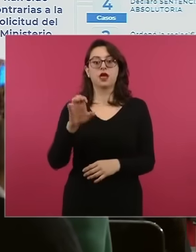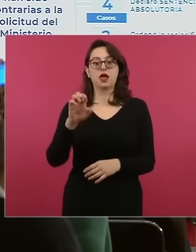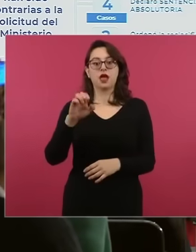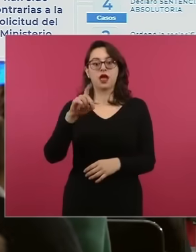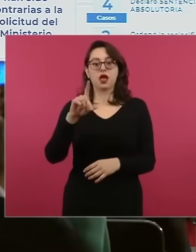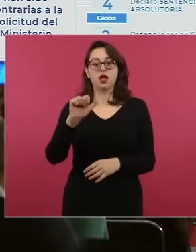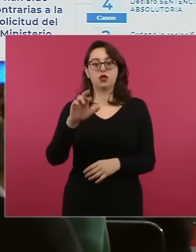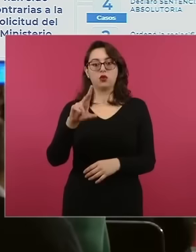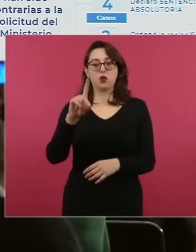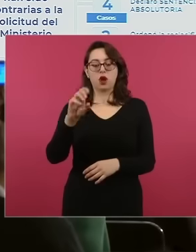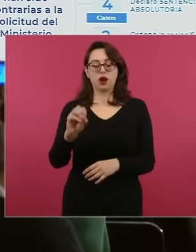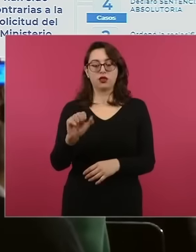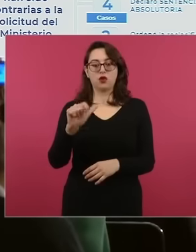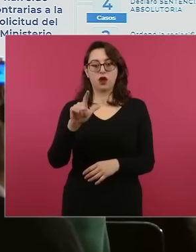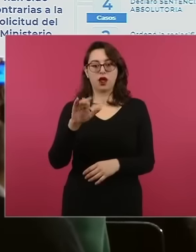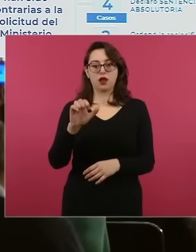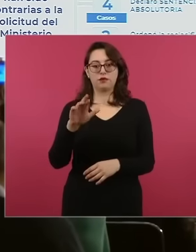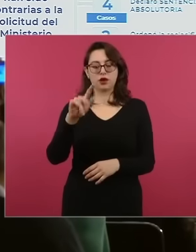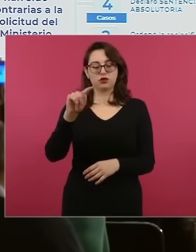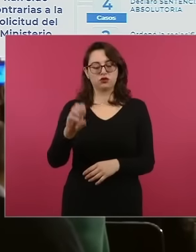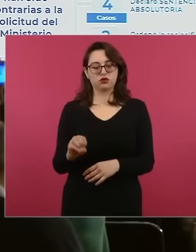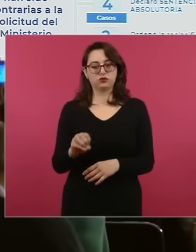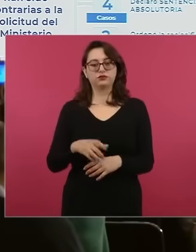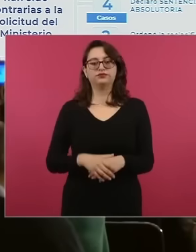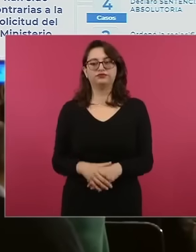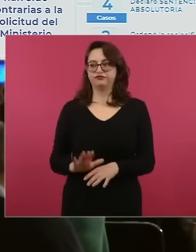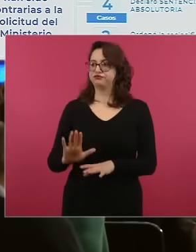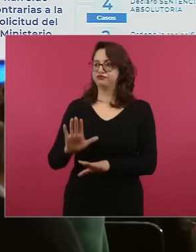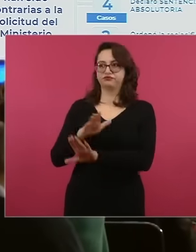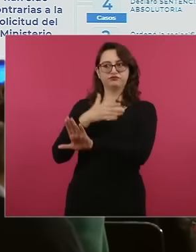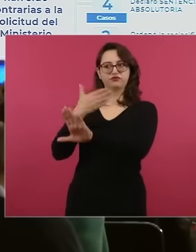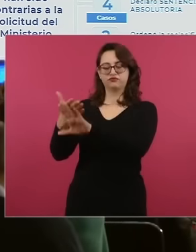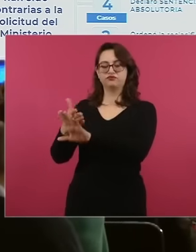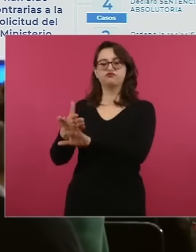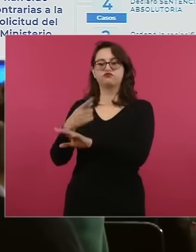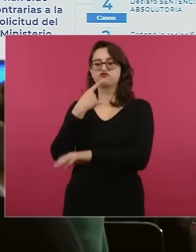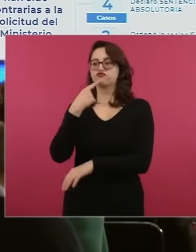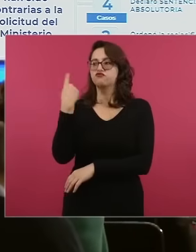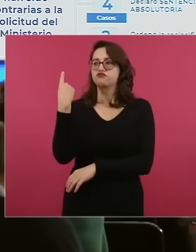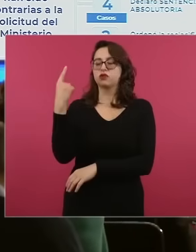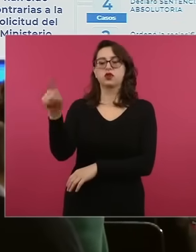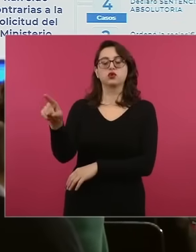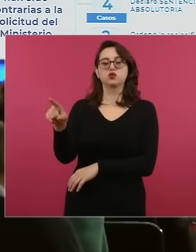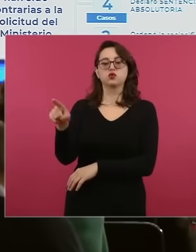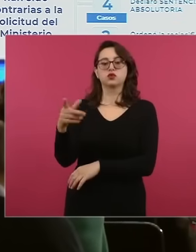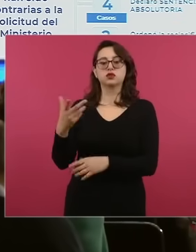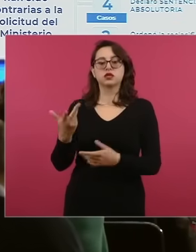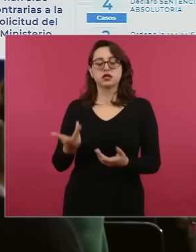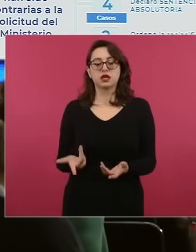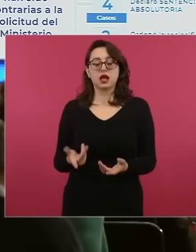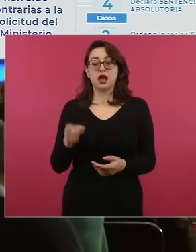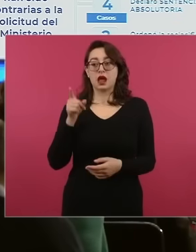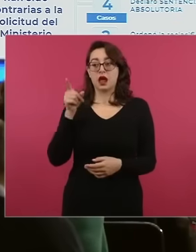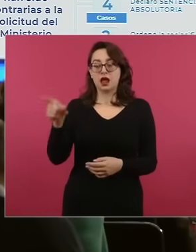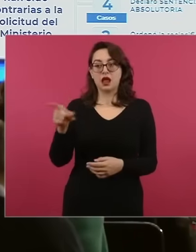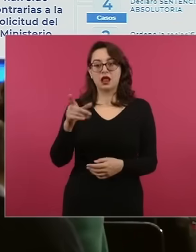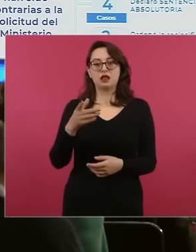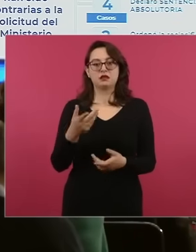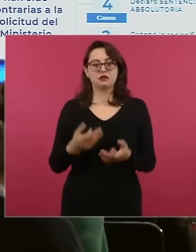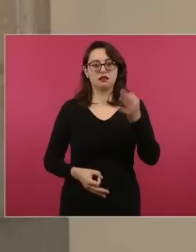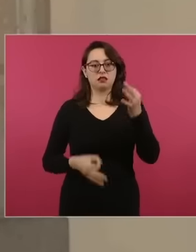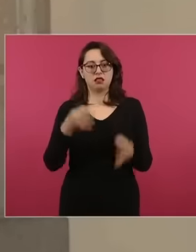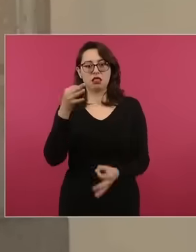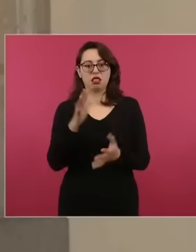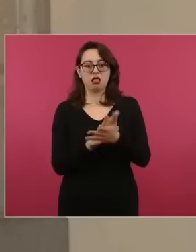la presentación de una denuncia penal en su contra por el delito contra la administración de la justicia y dos quejas ante el consejo